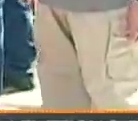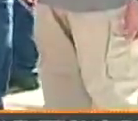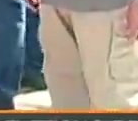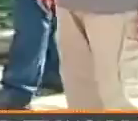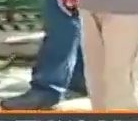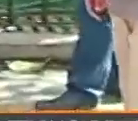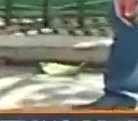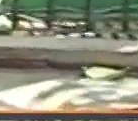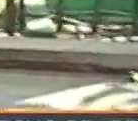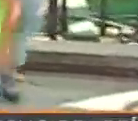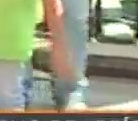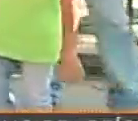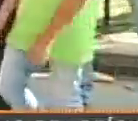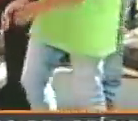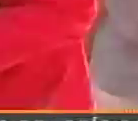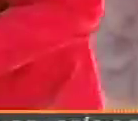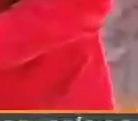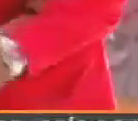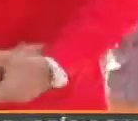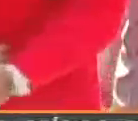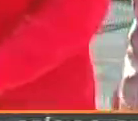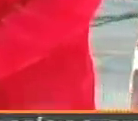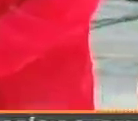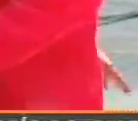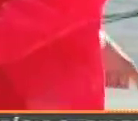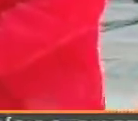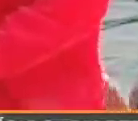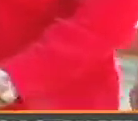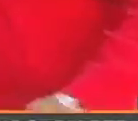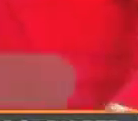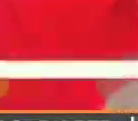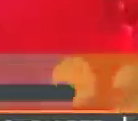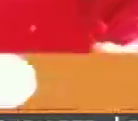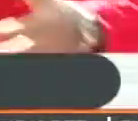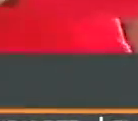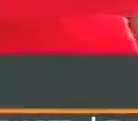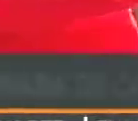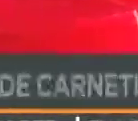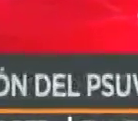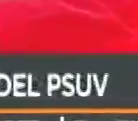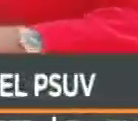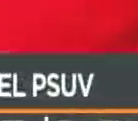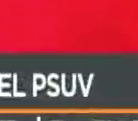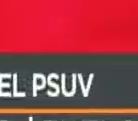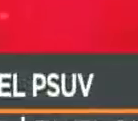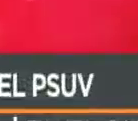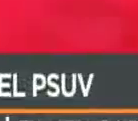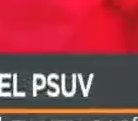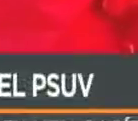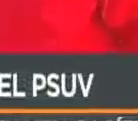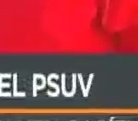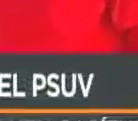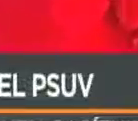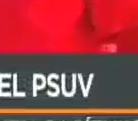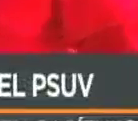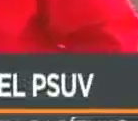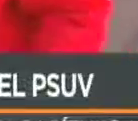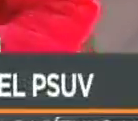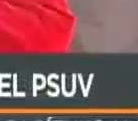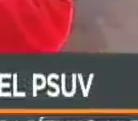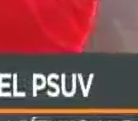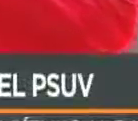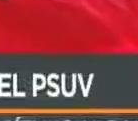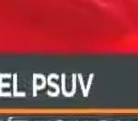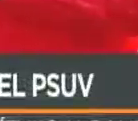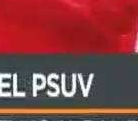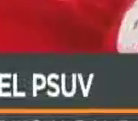Plaza Bolívar grita "Vamos Nico" como parte de este recibimiento que se efectúa este viernes 9 de marzo